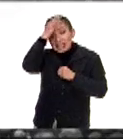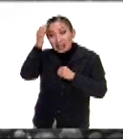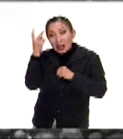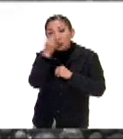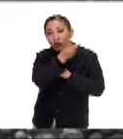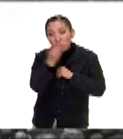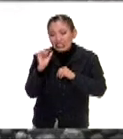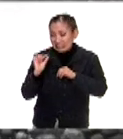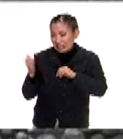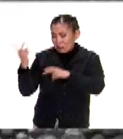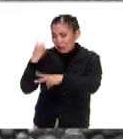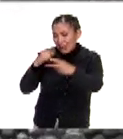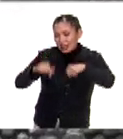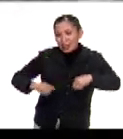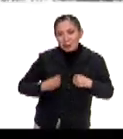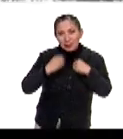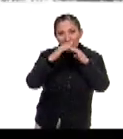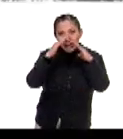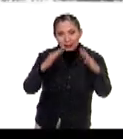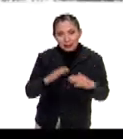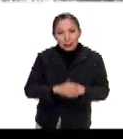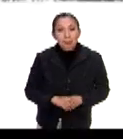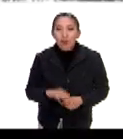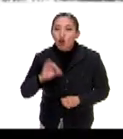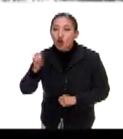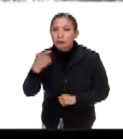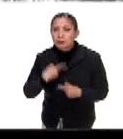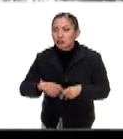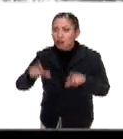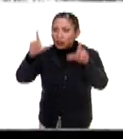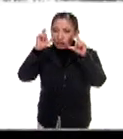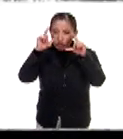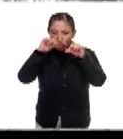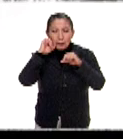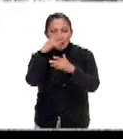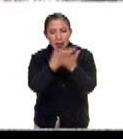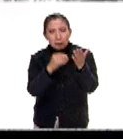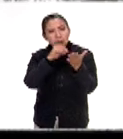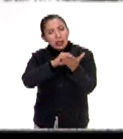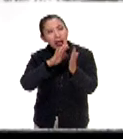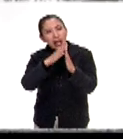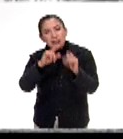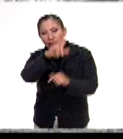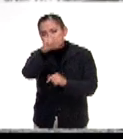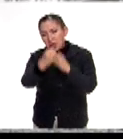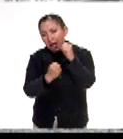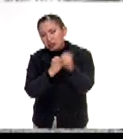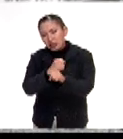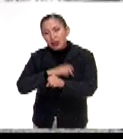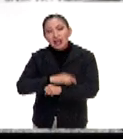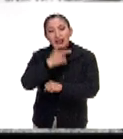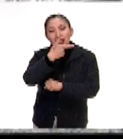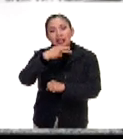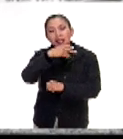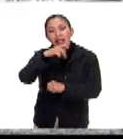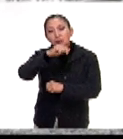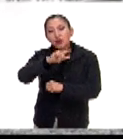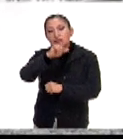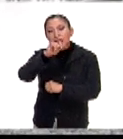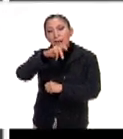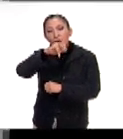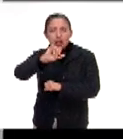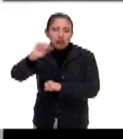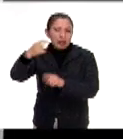Kahlo recién llegados a estas casas. Otros fotógrafos también registraron las casas años después, entre ellos Guillermo Zamora y otros